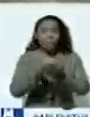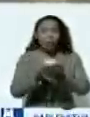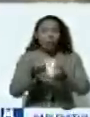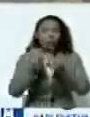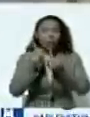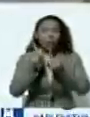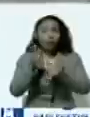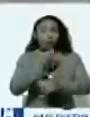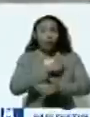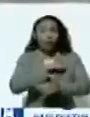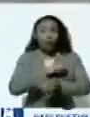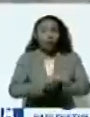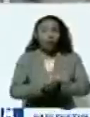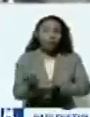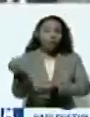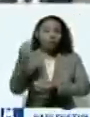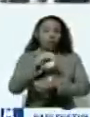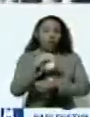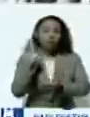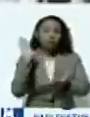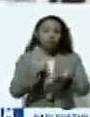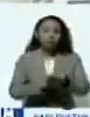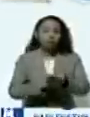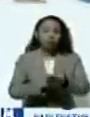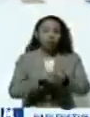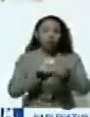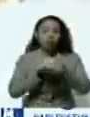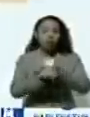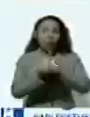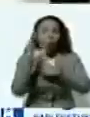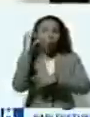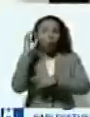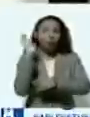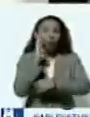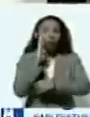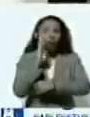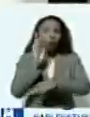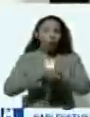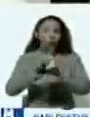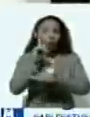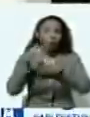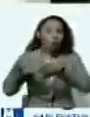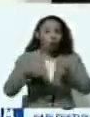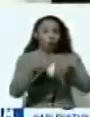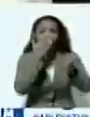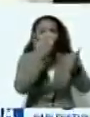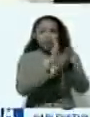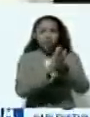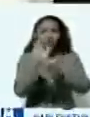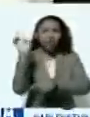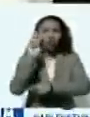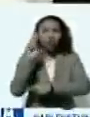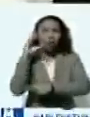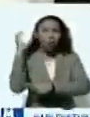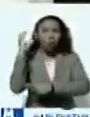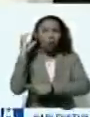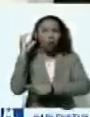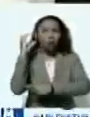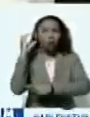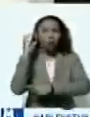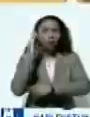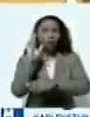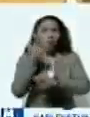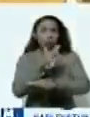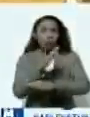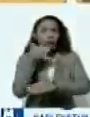autoridades españolas. Además, se estableció que ingresó a Colombia de forma ilegal por una de las trochas en la frontera entre Venezuela y Colombia, a la altura de